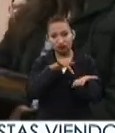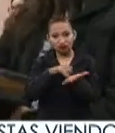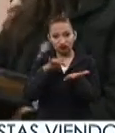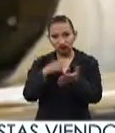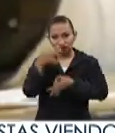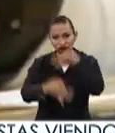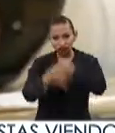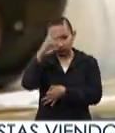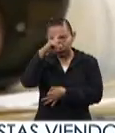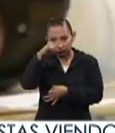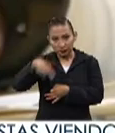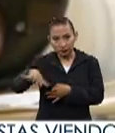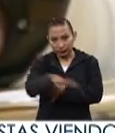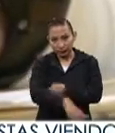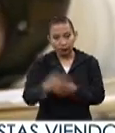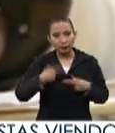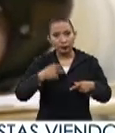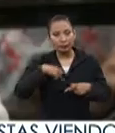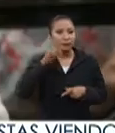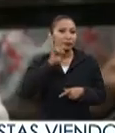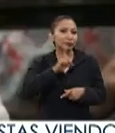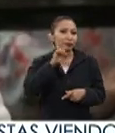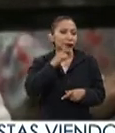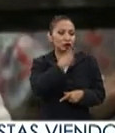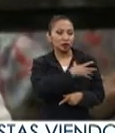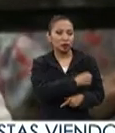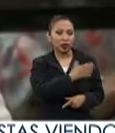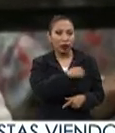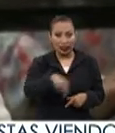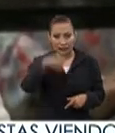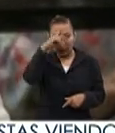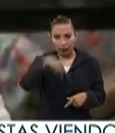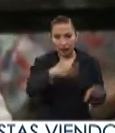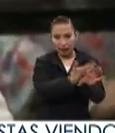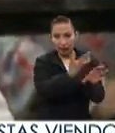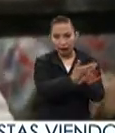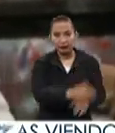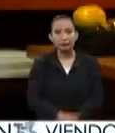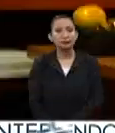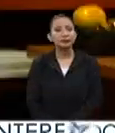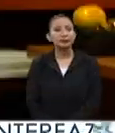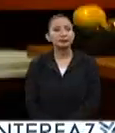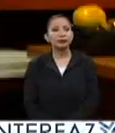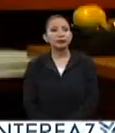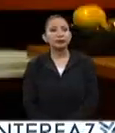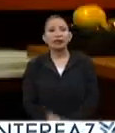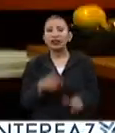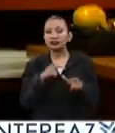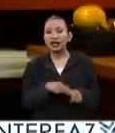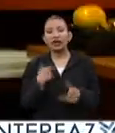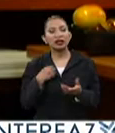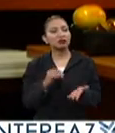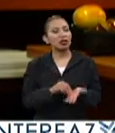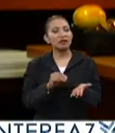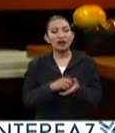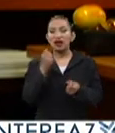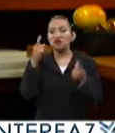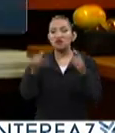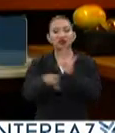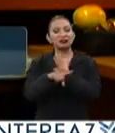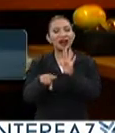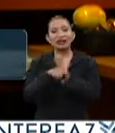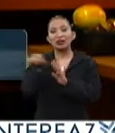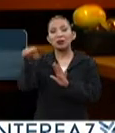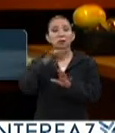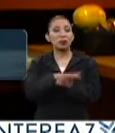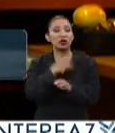apoyo jurídico y psicológico a mexicanas y a sus hijos, tanto en México como en Estados Unidos. Sigue habiendo una negativa